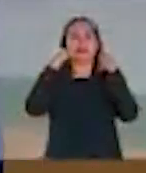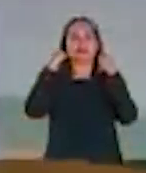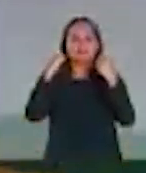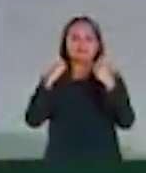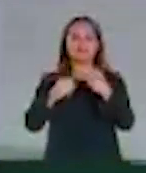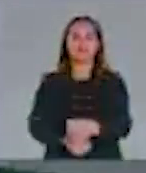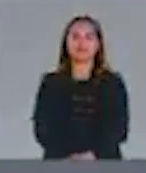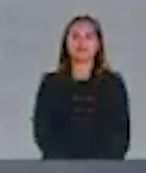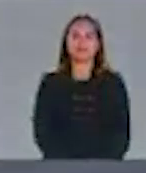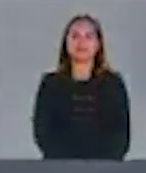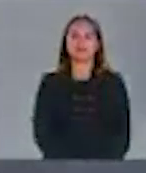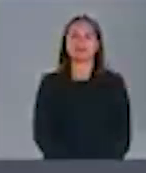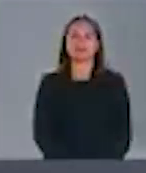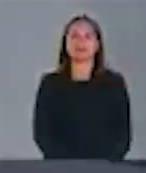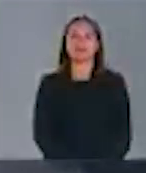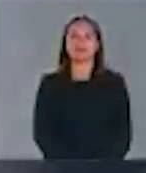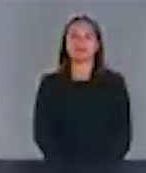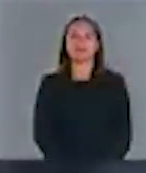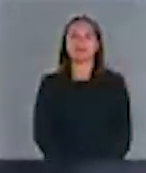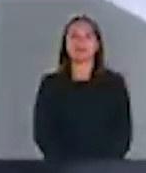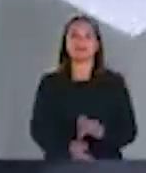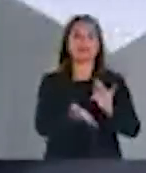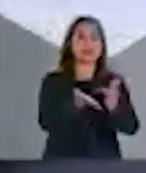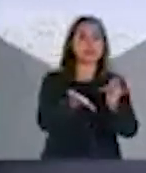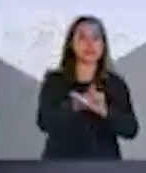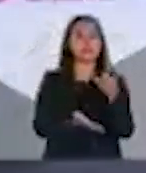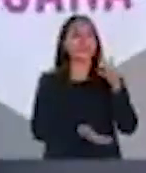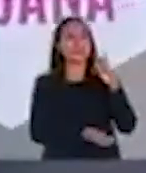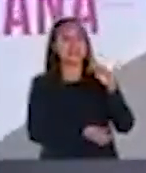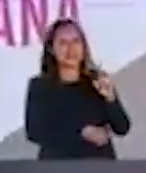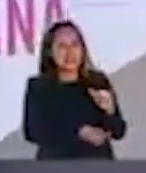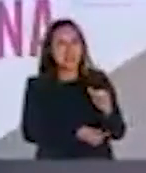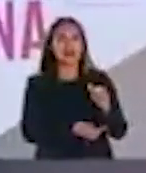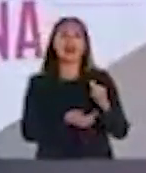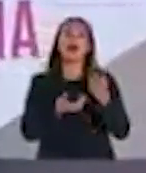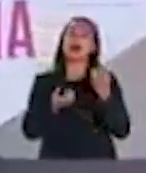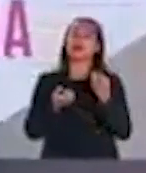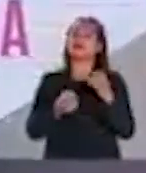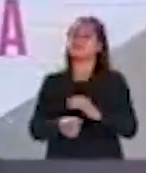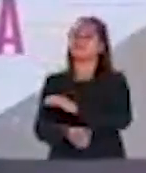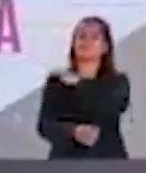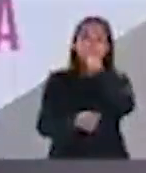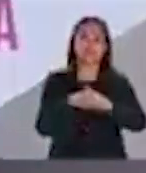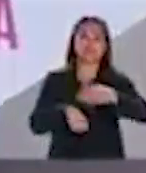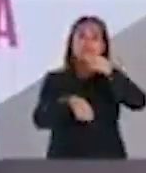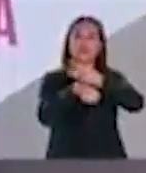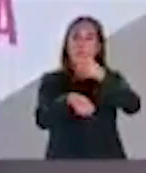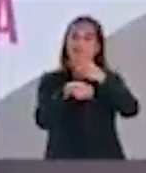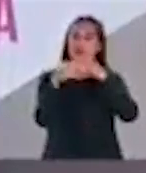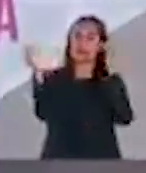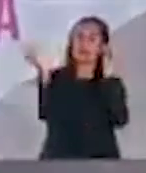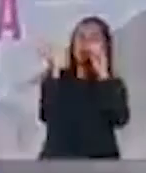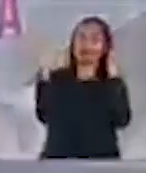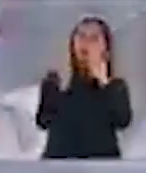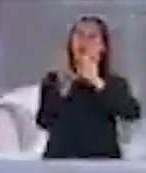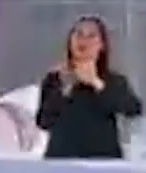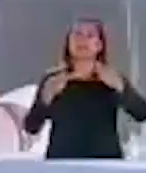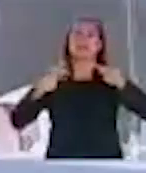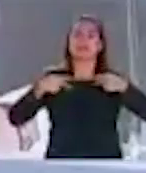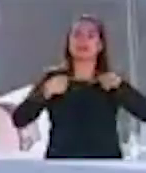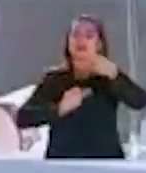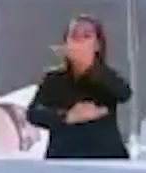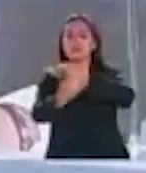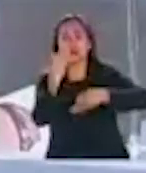candidato y con eso yuriria llegamos al final del segundo debate presidencial gracias al público propuesto gracias a los